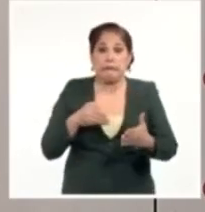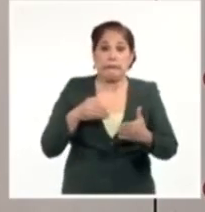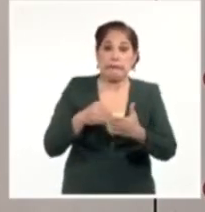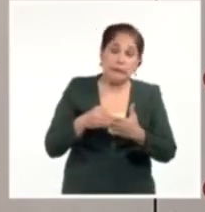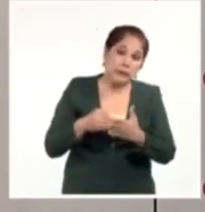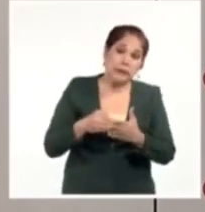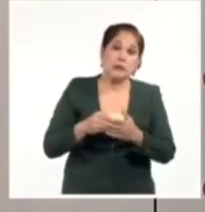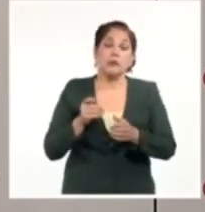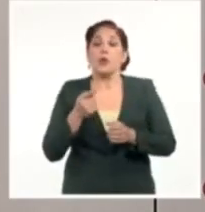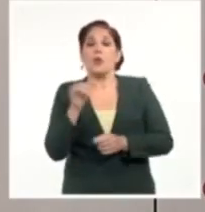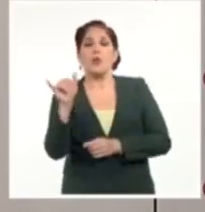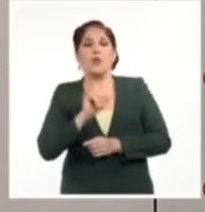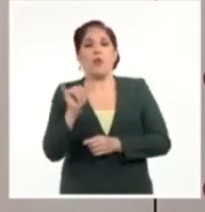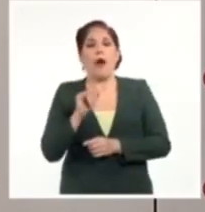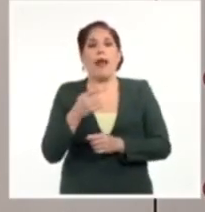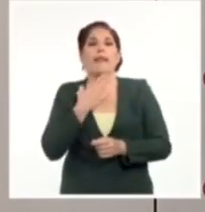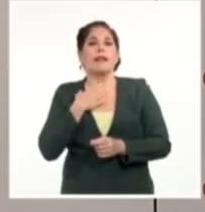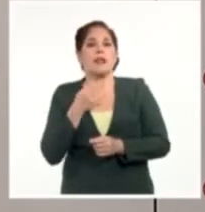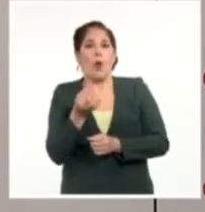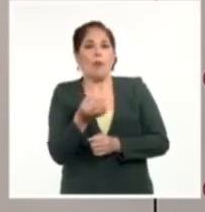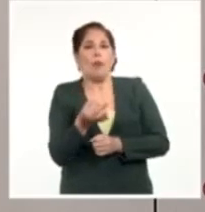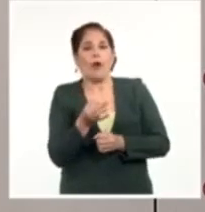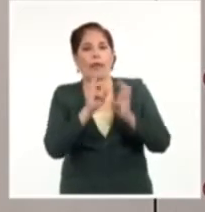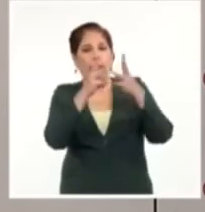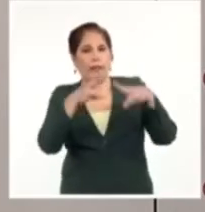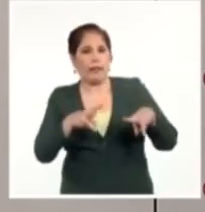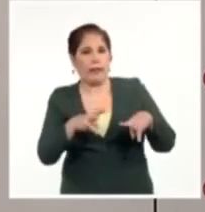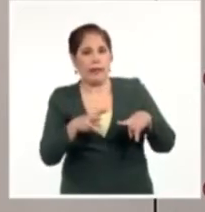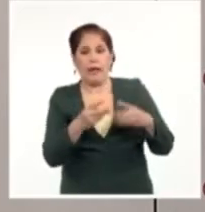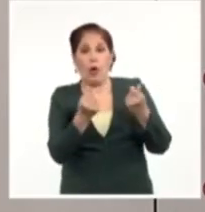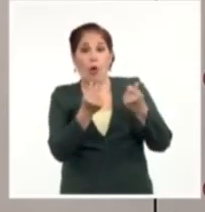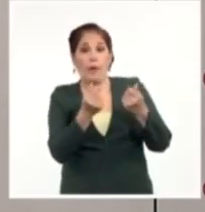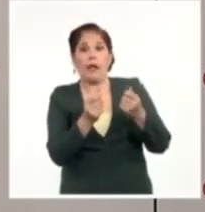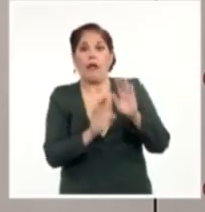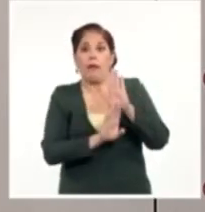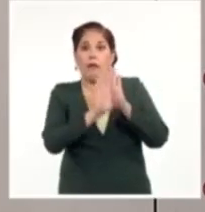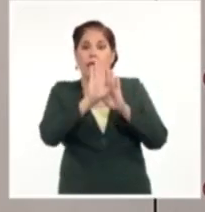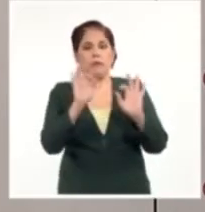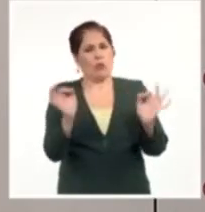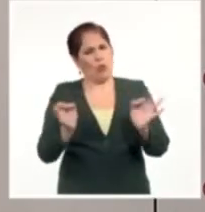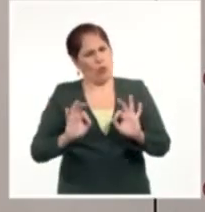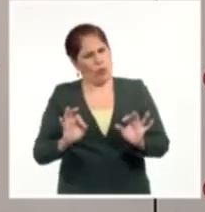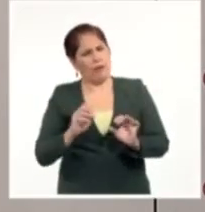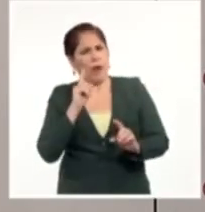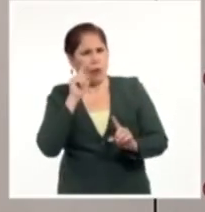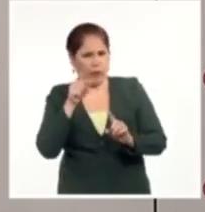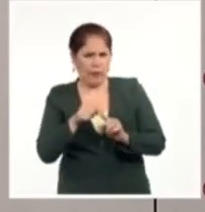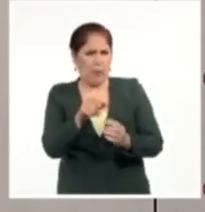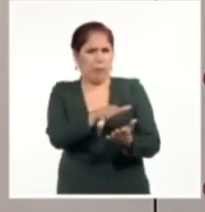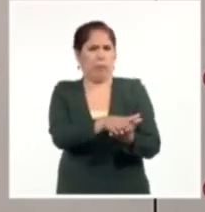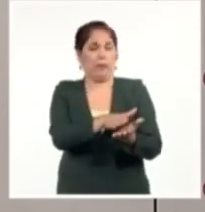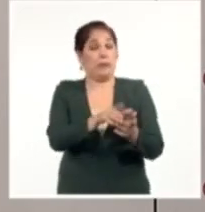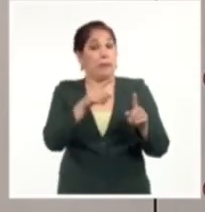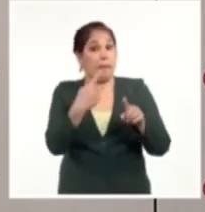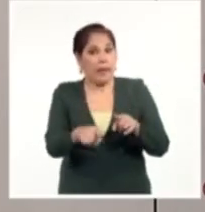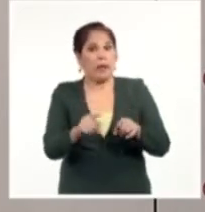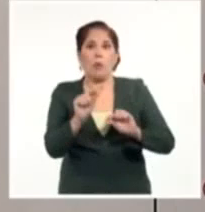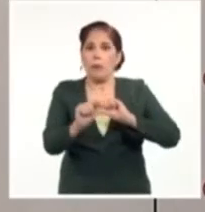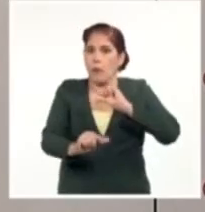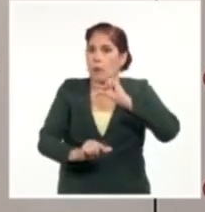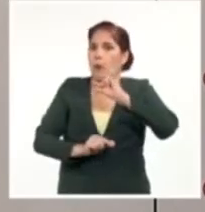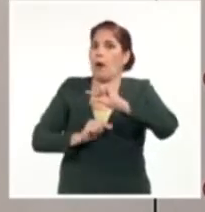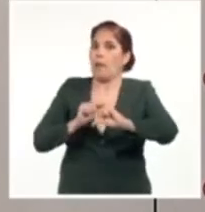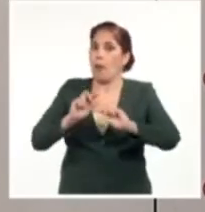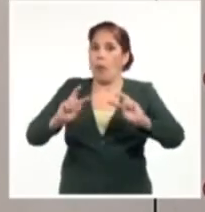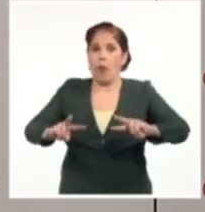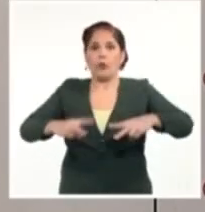le ha salido del todo bien y todavía la economía no la levanta a la par de sus propósitos. Sin embargo, comienza a sonar la campana de la